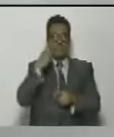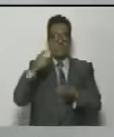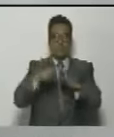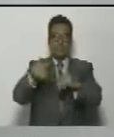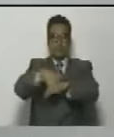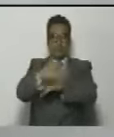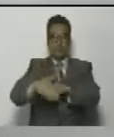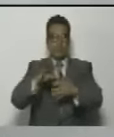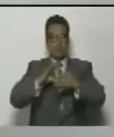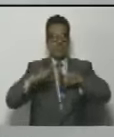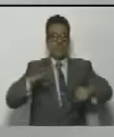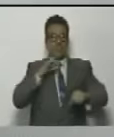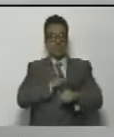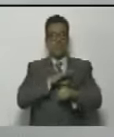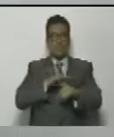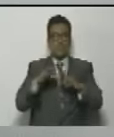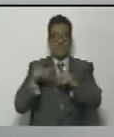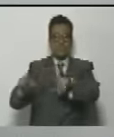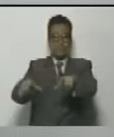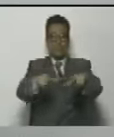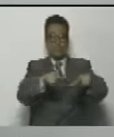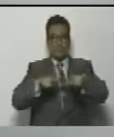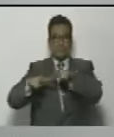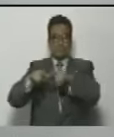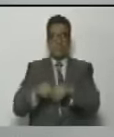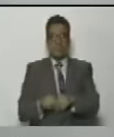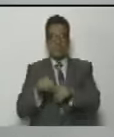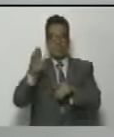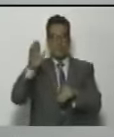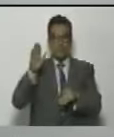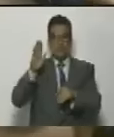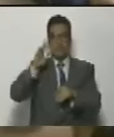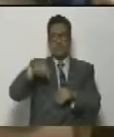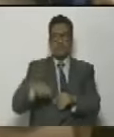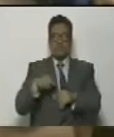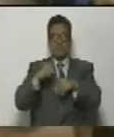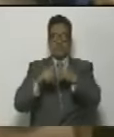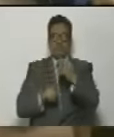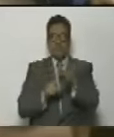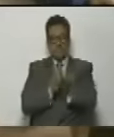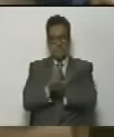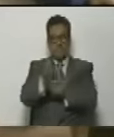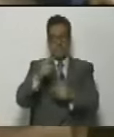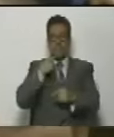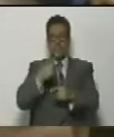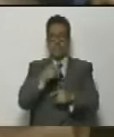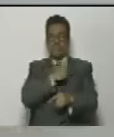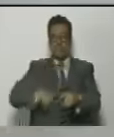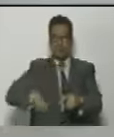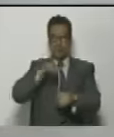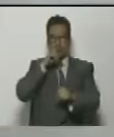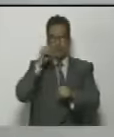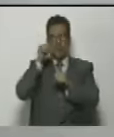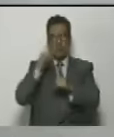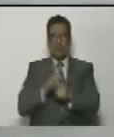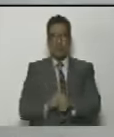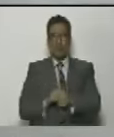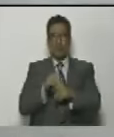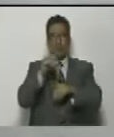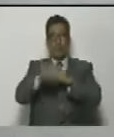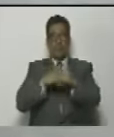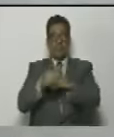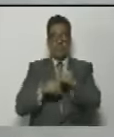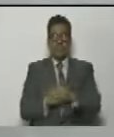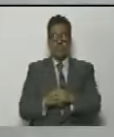la calle, en las redes sociales, en todos los espacios. Y comprometernos además con algo que nos orientaba el presidente Nicolás Maduro y que